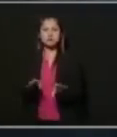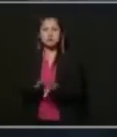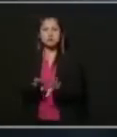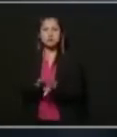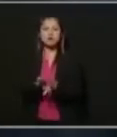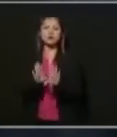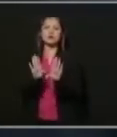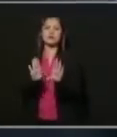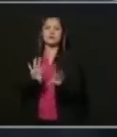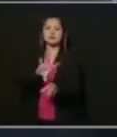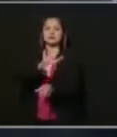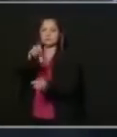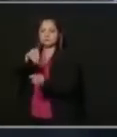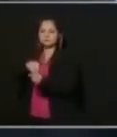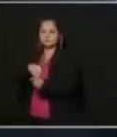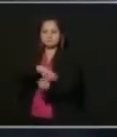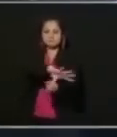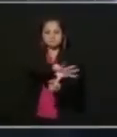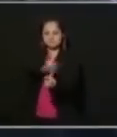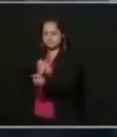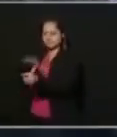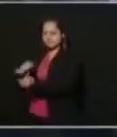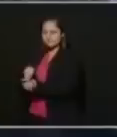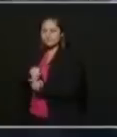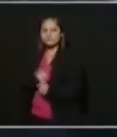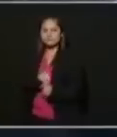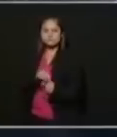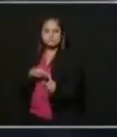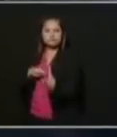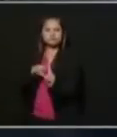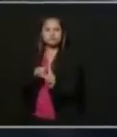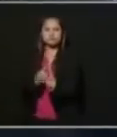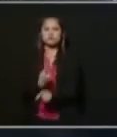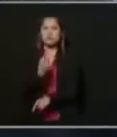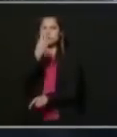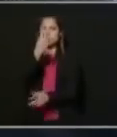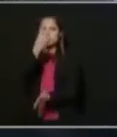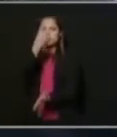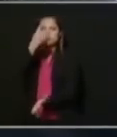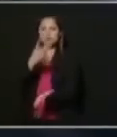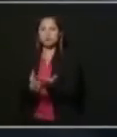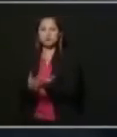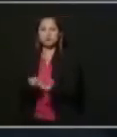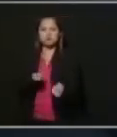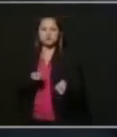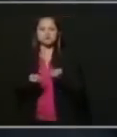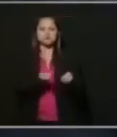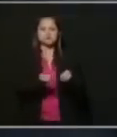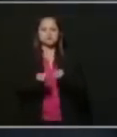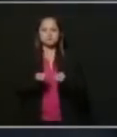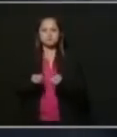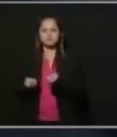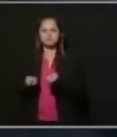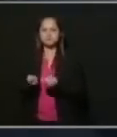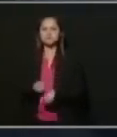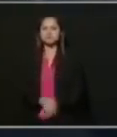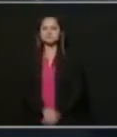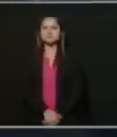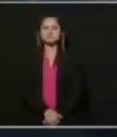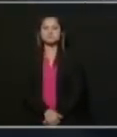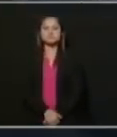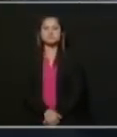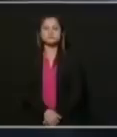centralizar en una sola unidad o coordinación. Se va a